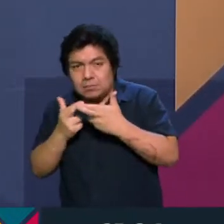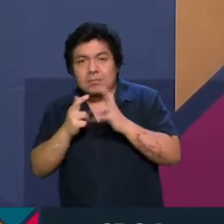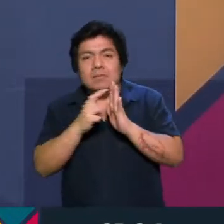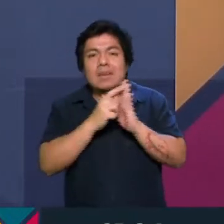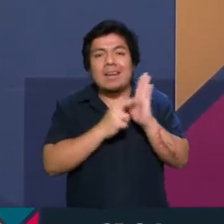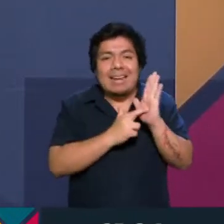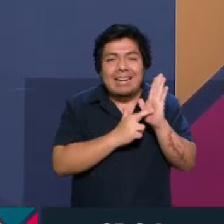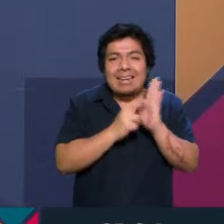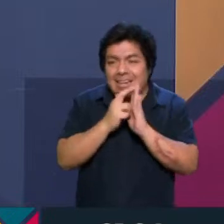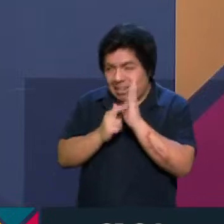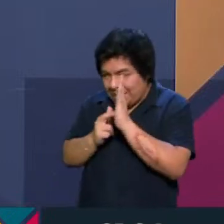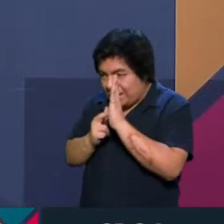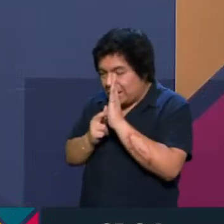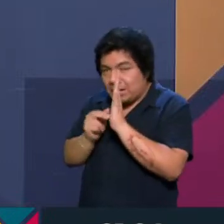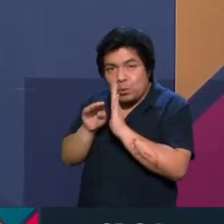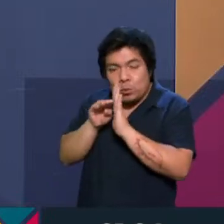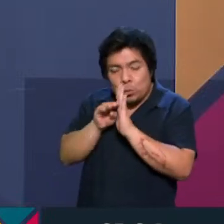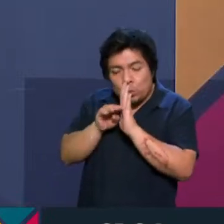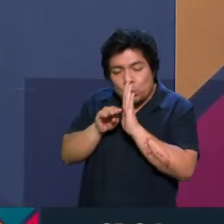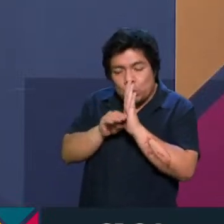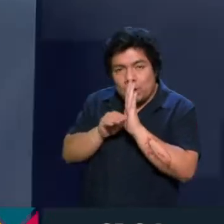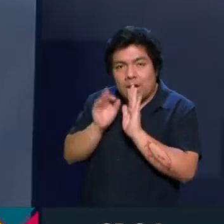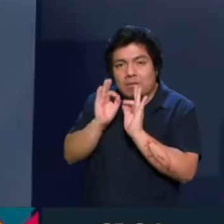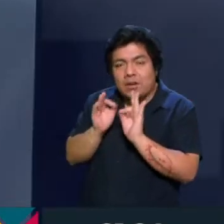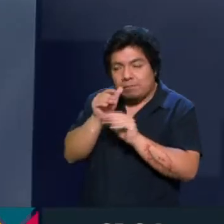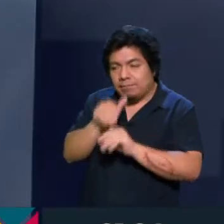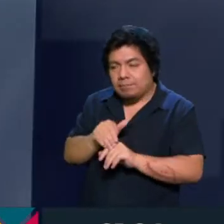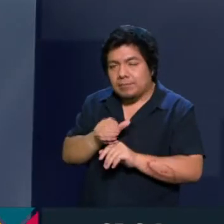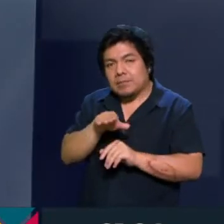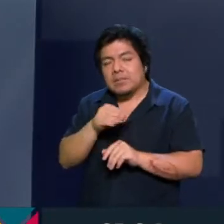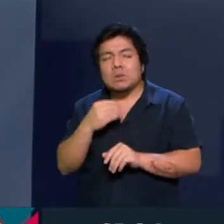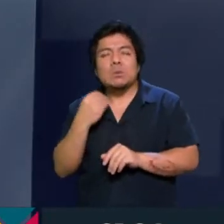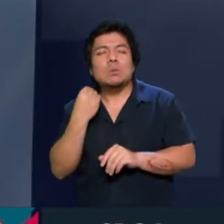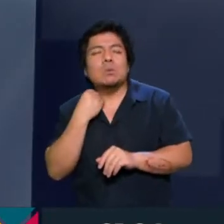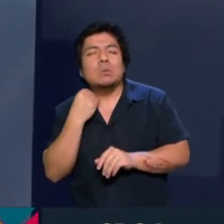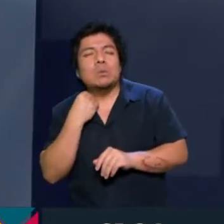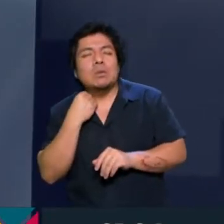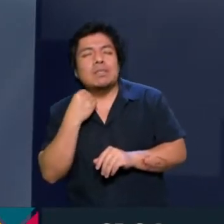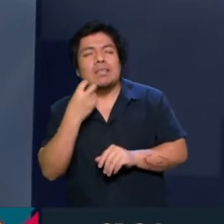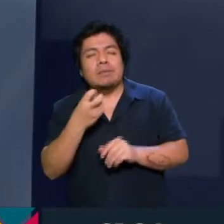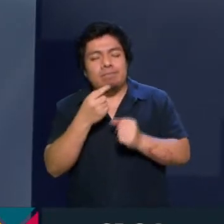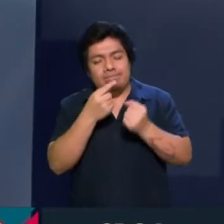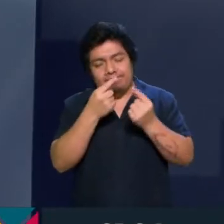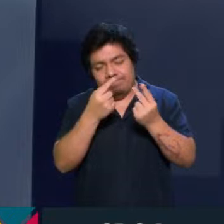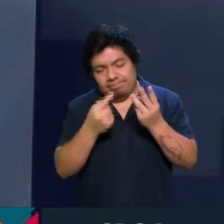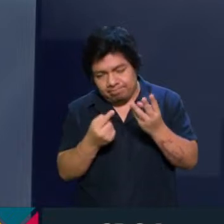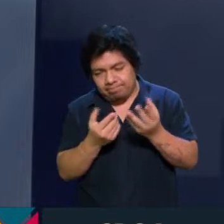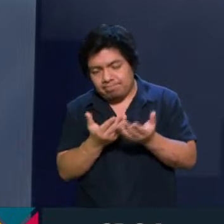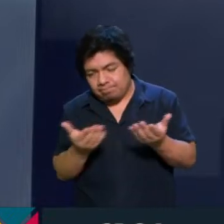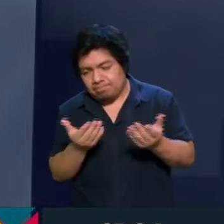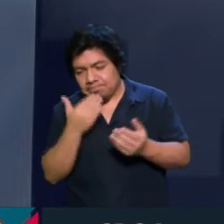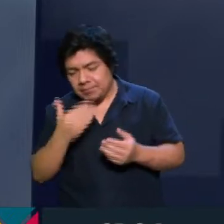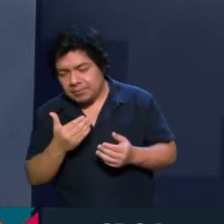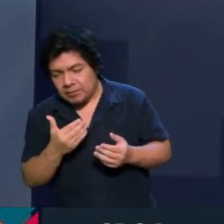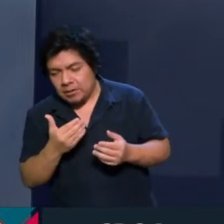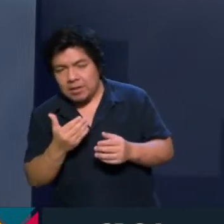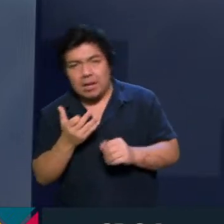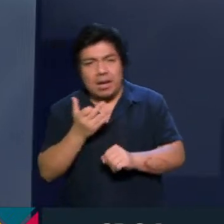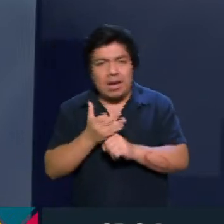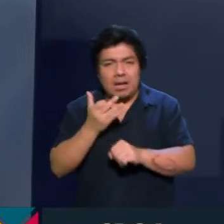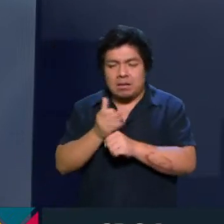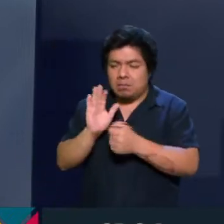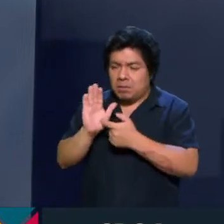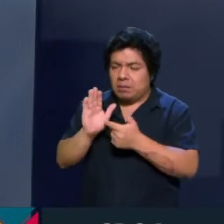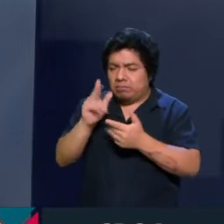reglas crediticias sean las adecuadas. Claro. Ahora, abogado Zamora, estamos hablando justamente de estas presentaciones que van a ver